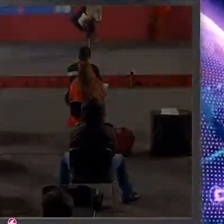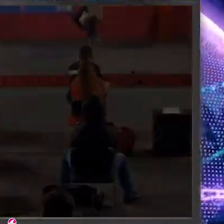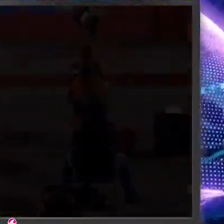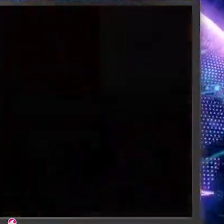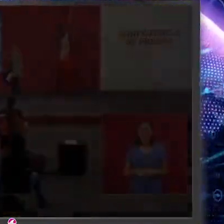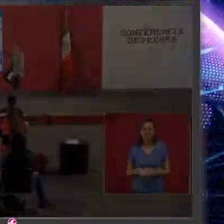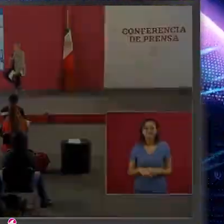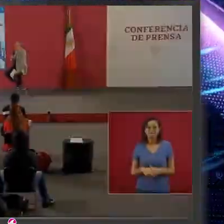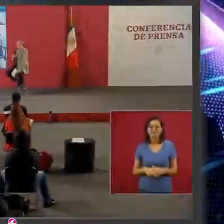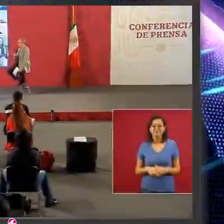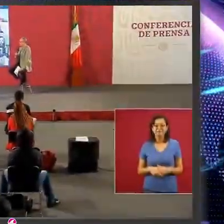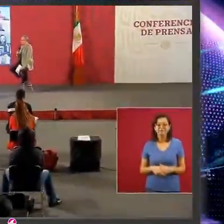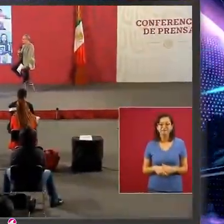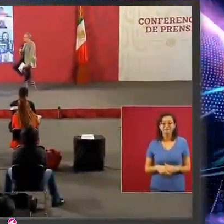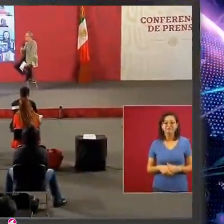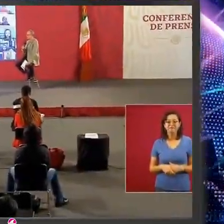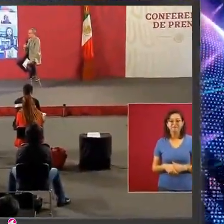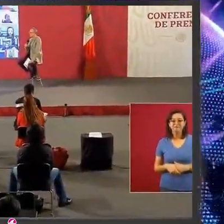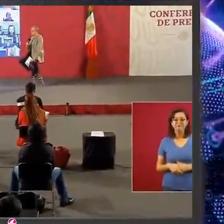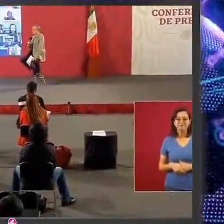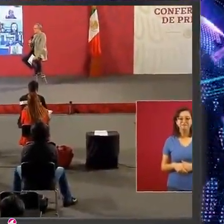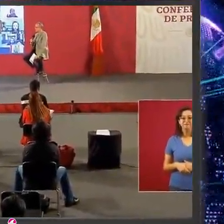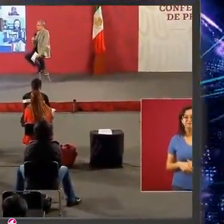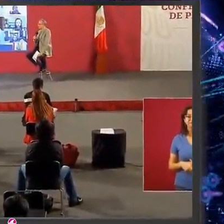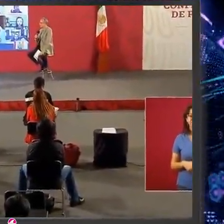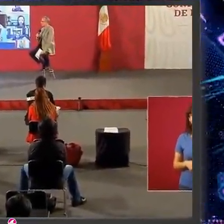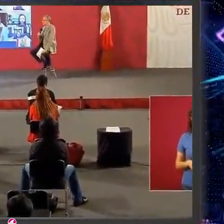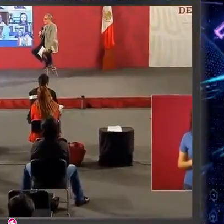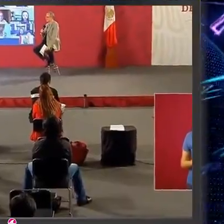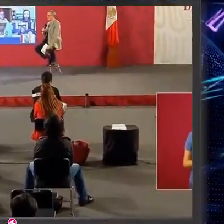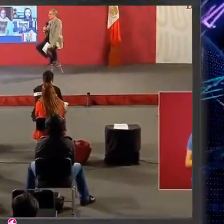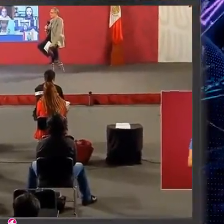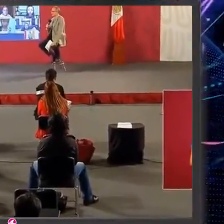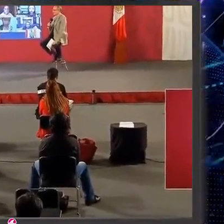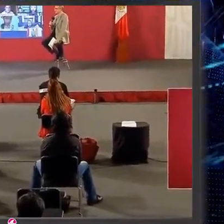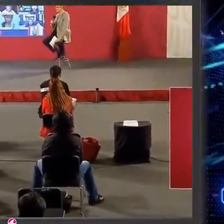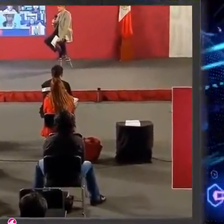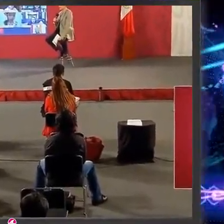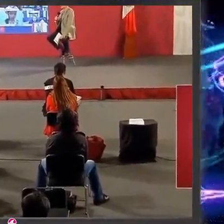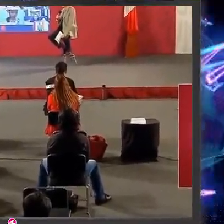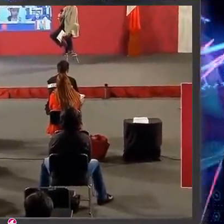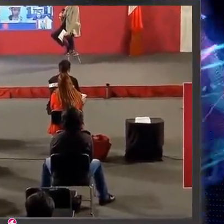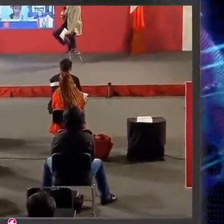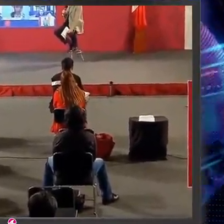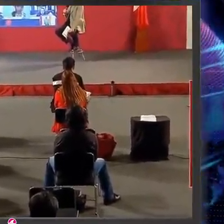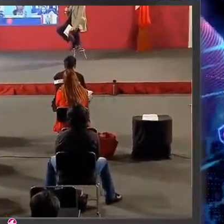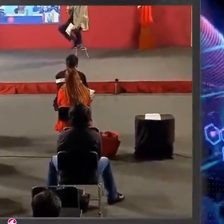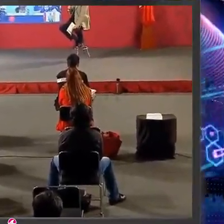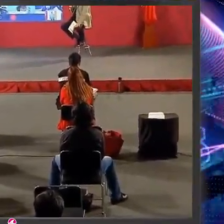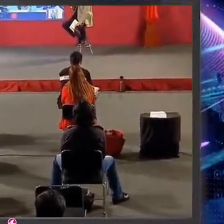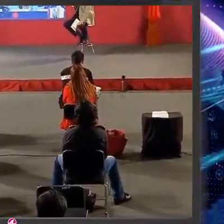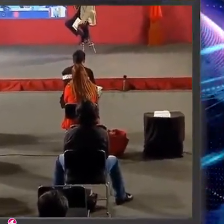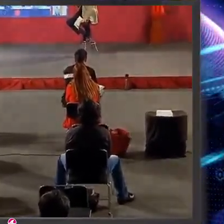Fueron algunos de los cuestionamientos, sin embargo, algunos destacaron entre lo demás por su peculiaridad y ternura.